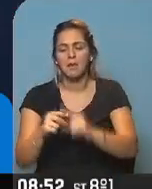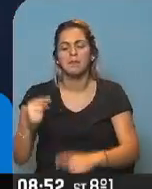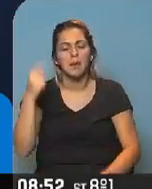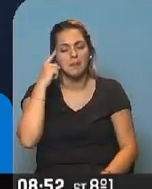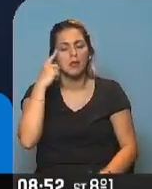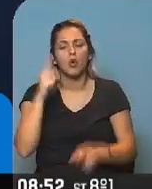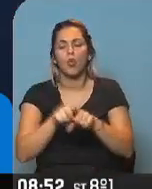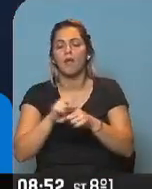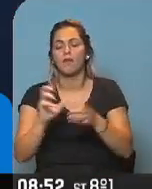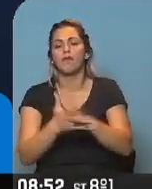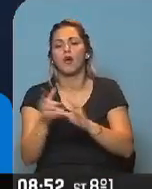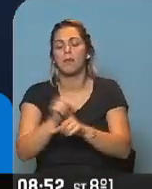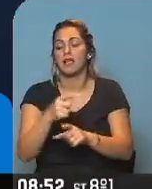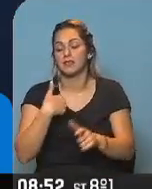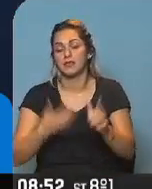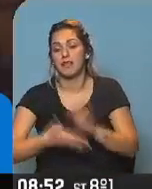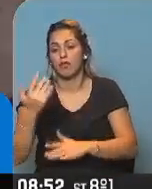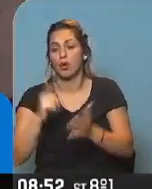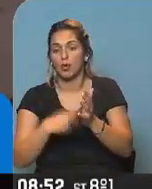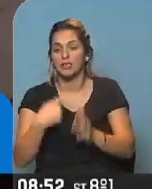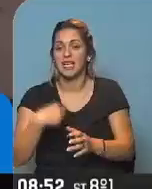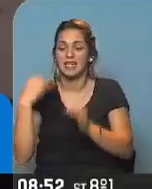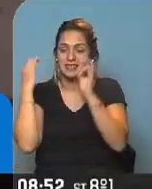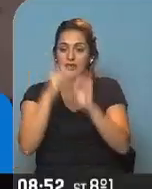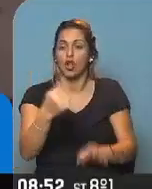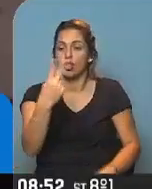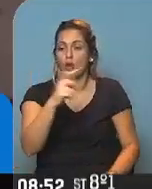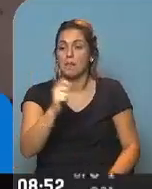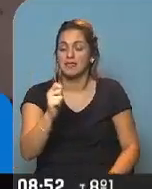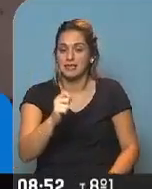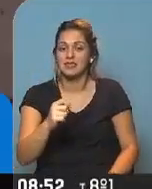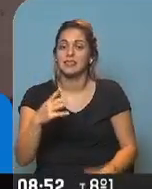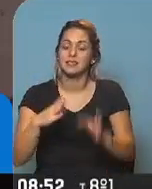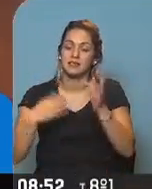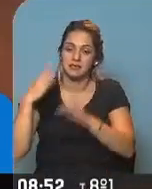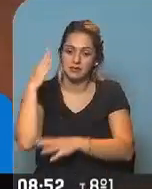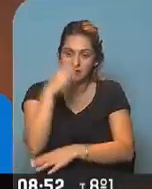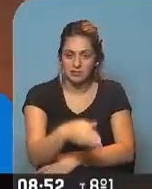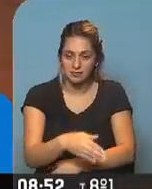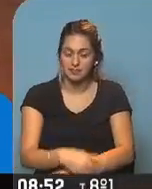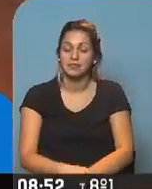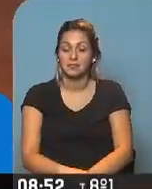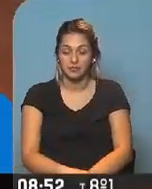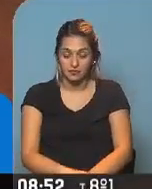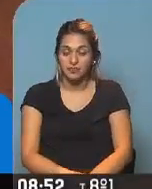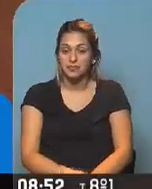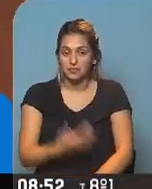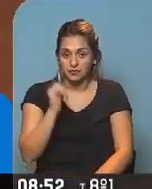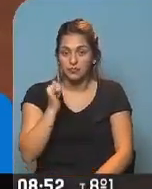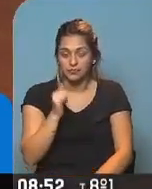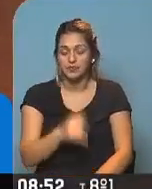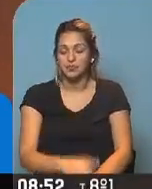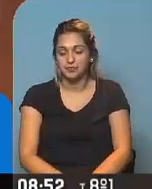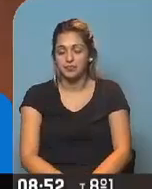los que salieron de buenos aires- tardaron dos meses y medio en llegar no ha quedado claro claro claro era una